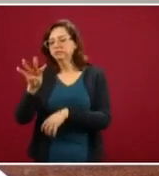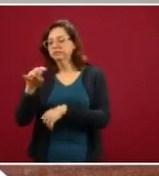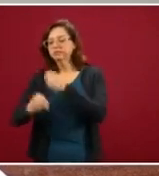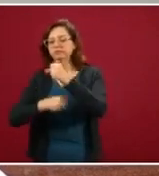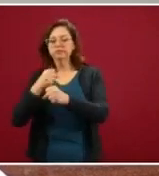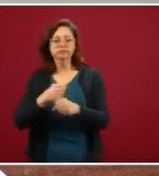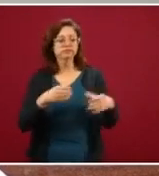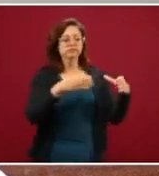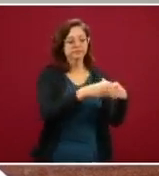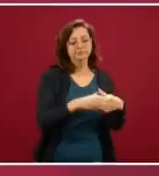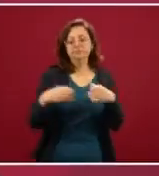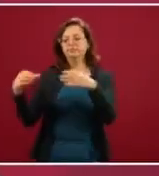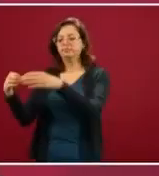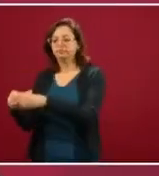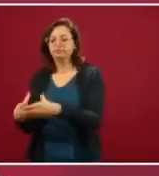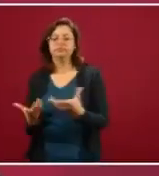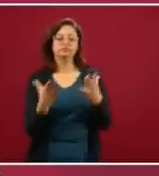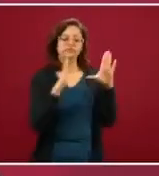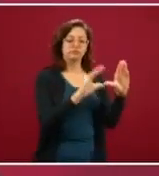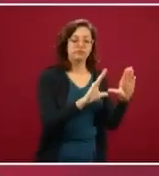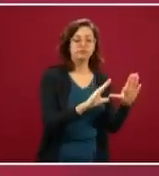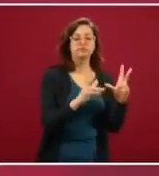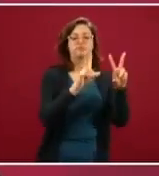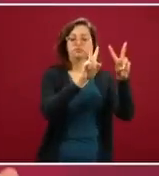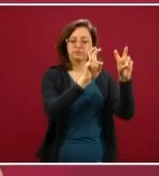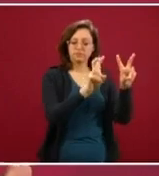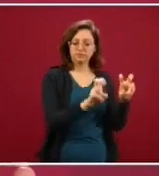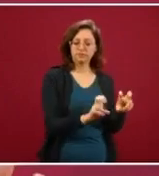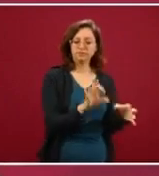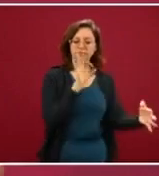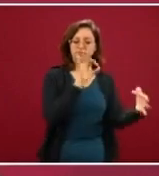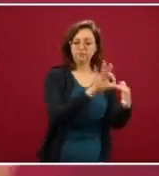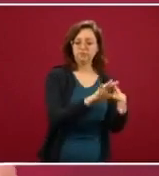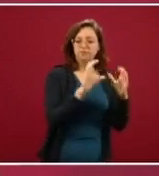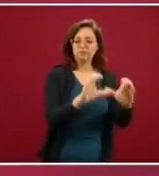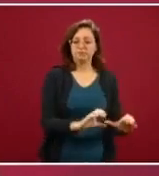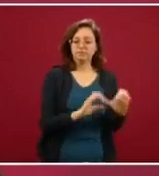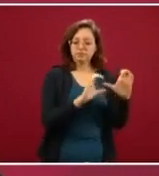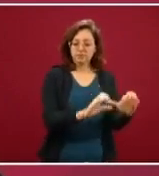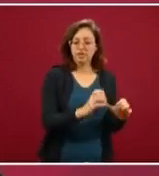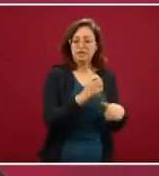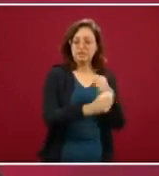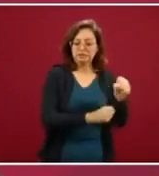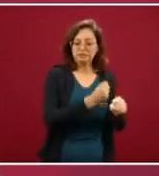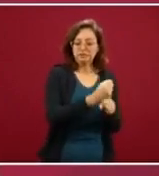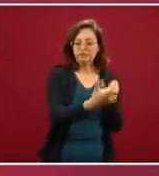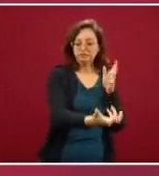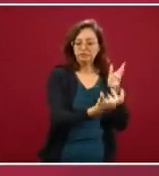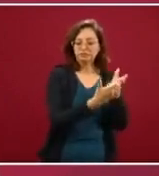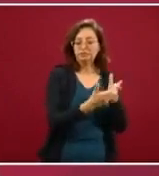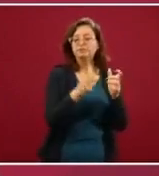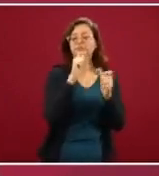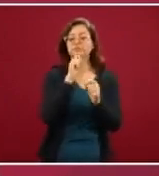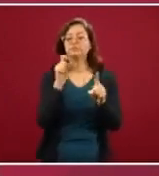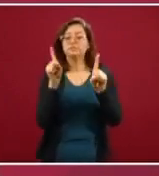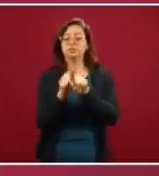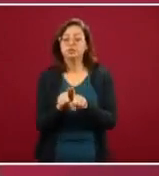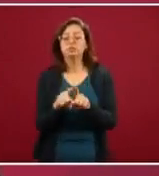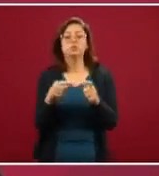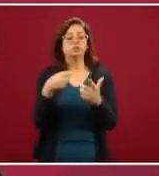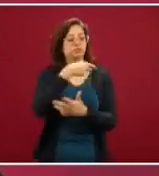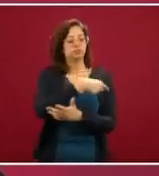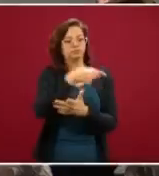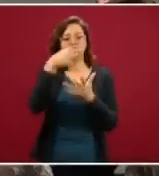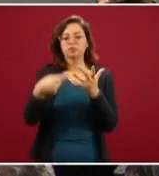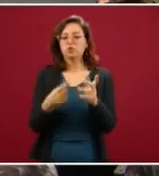irlos de algún modo enseñándoles temas con mucho cuidado por la edad. Y también procuramos hablar de todo lo